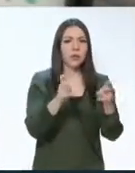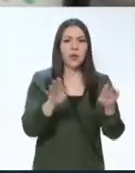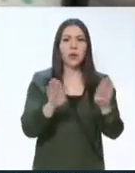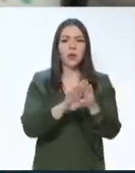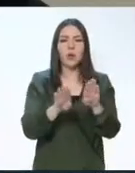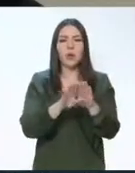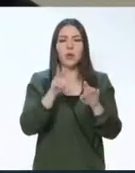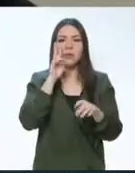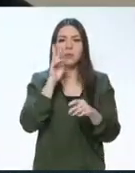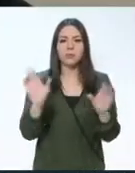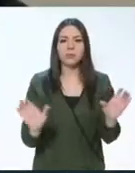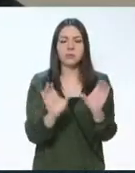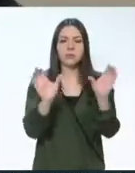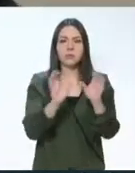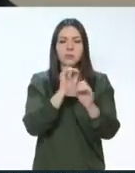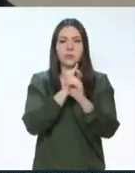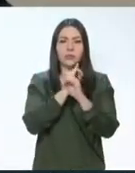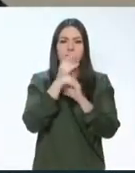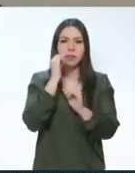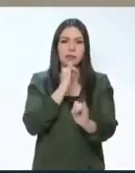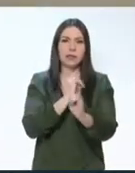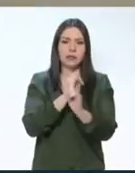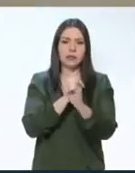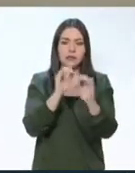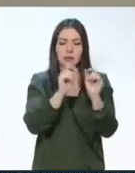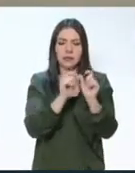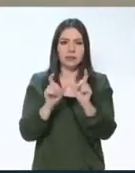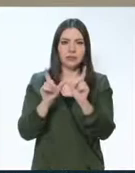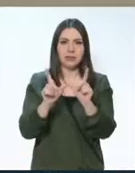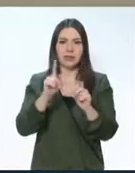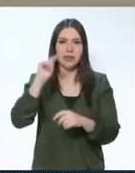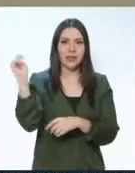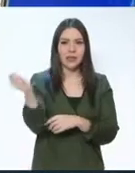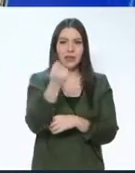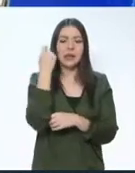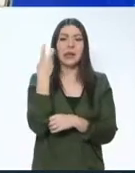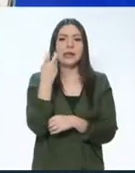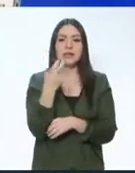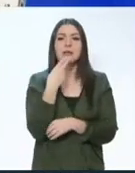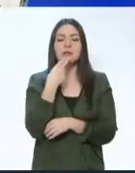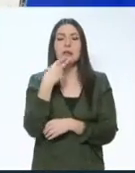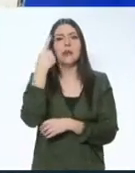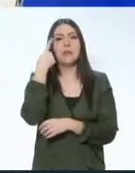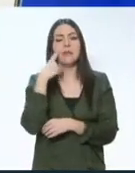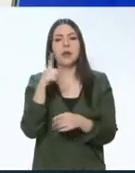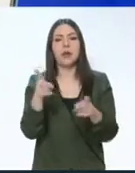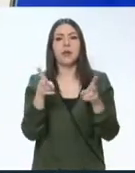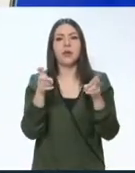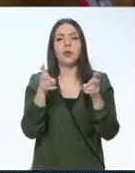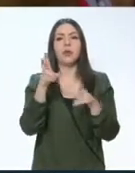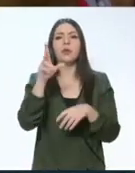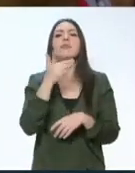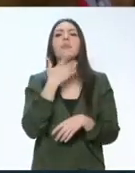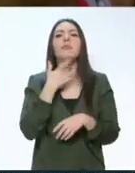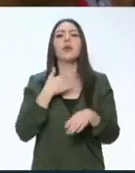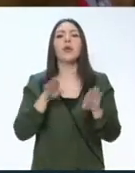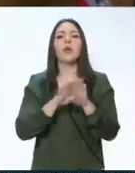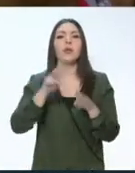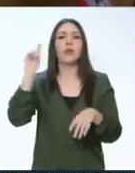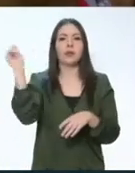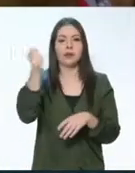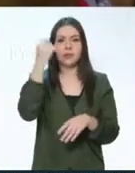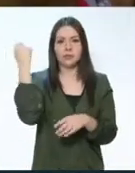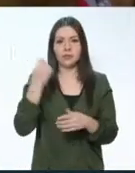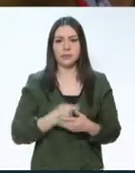acústico. Con esta propuesta, la iniciativa privada se suma al combate al robo de combustibles con soluciones tecnológicas. El sistema